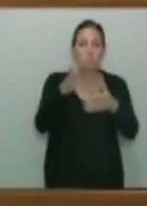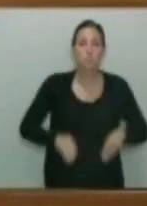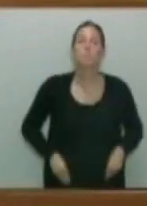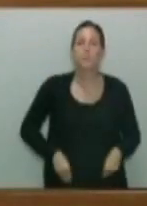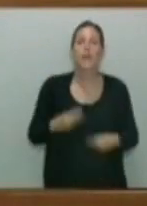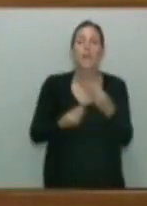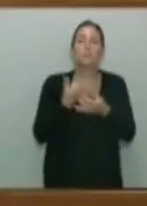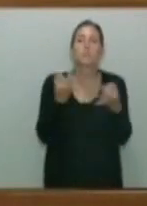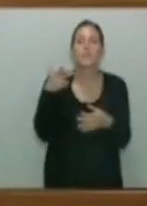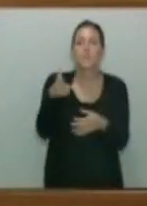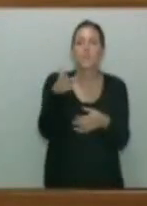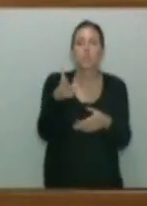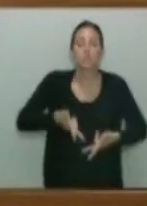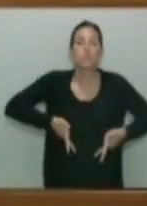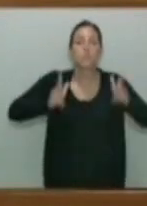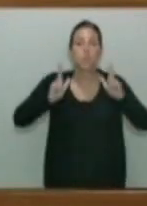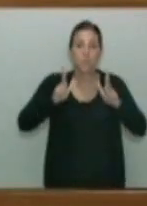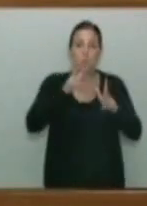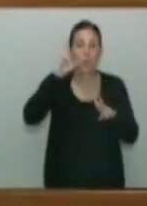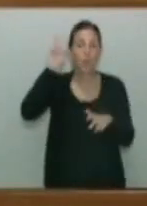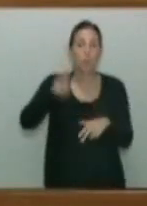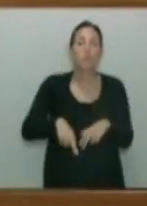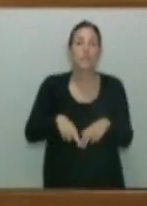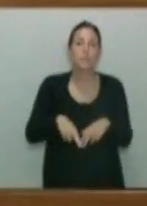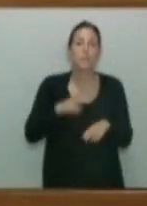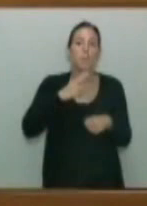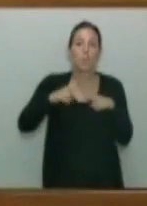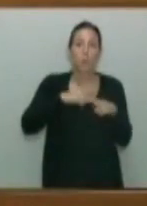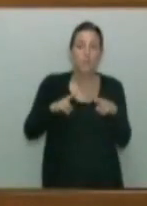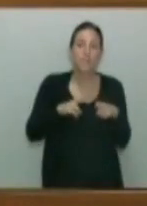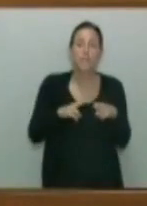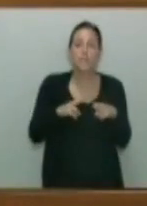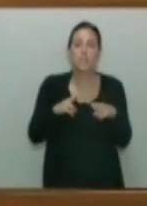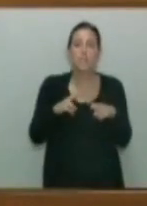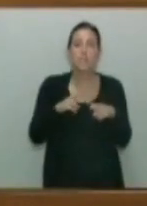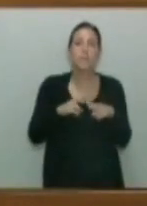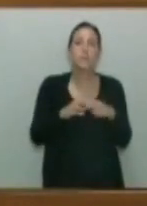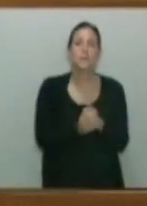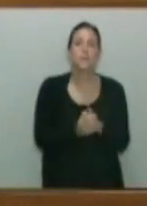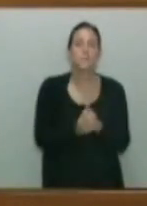democrático por racionalidad política, el derecho democrático al disenso. No tengan ninguna duda.